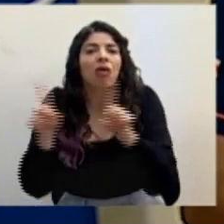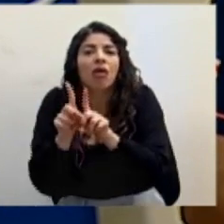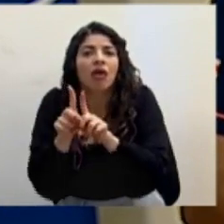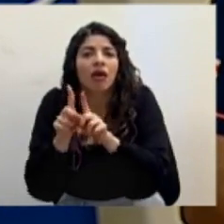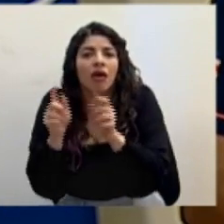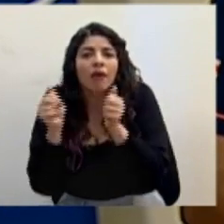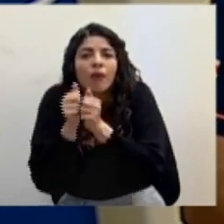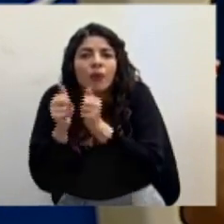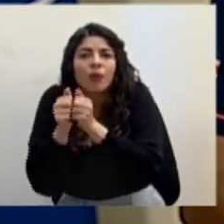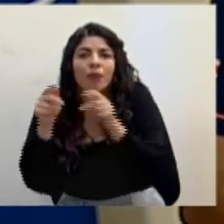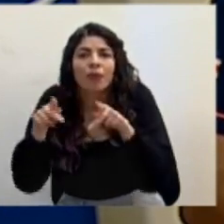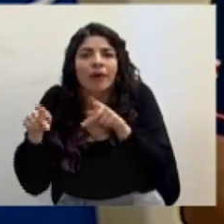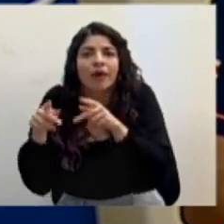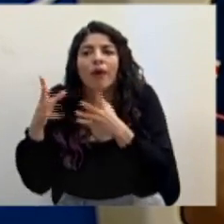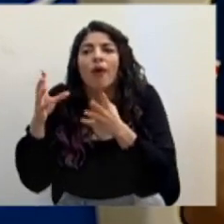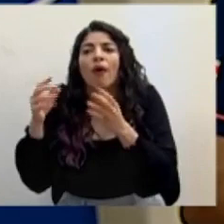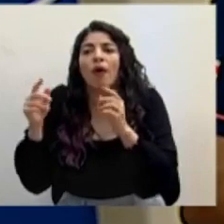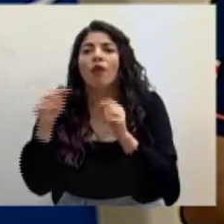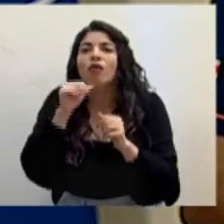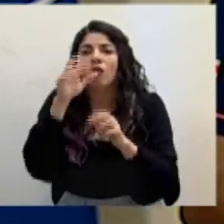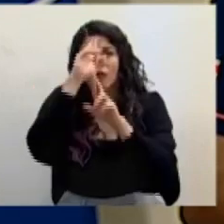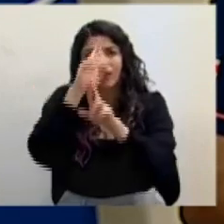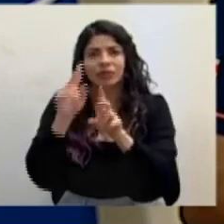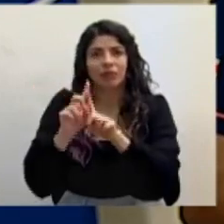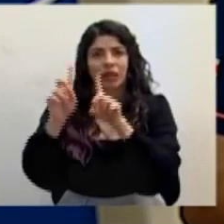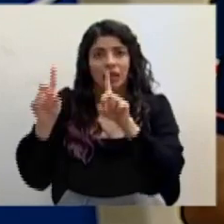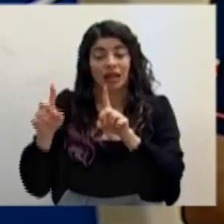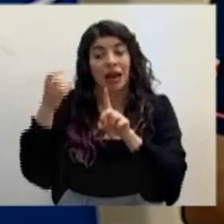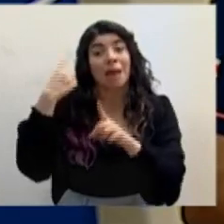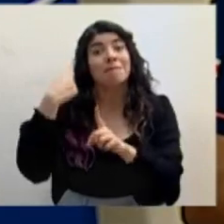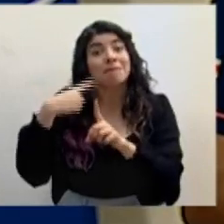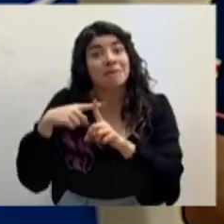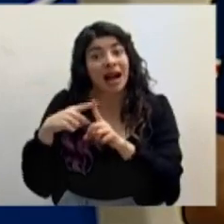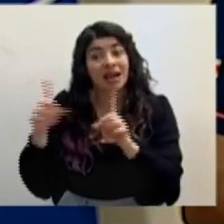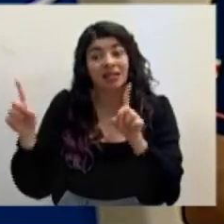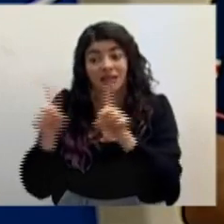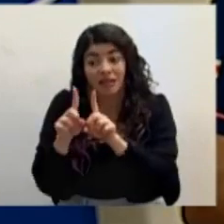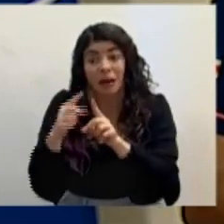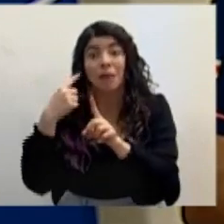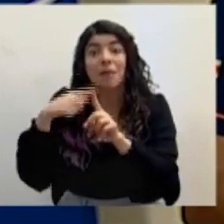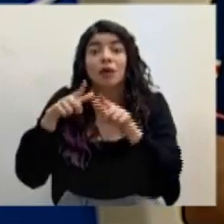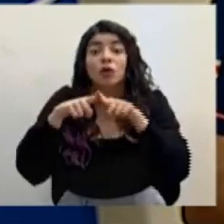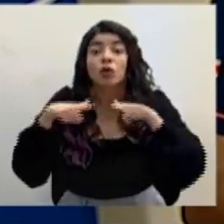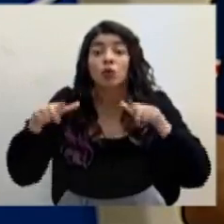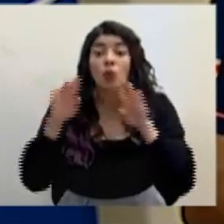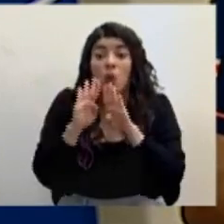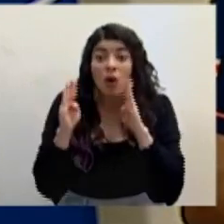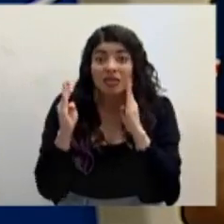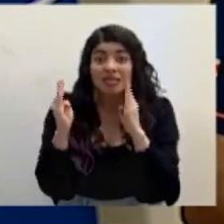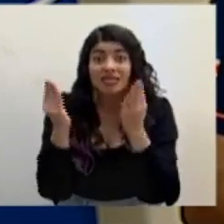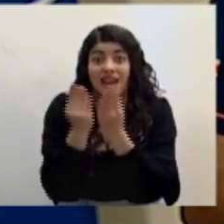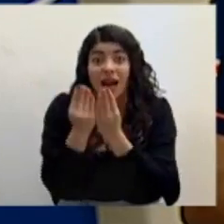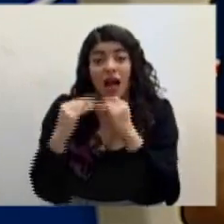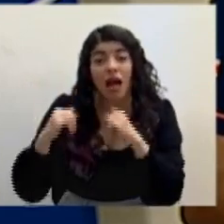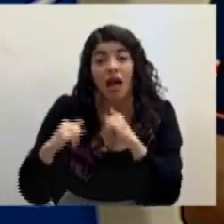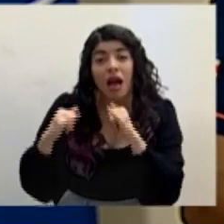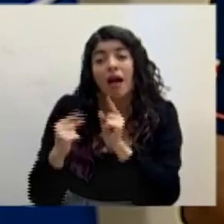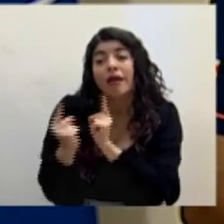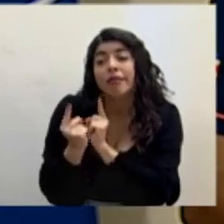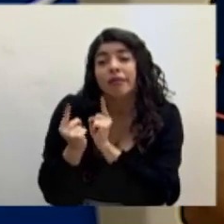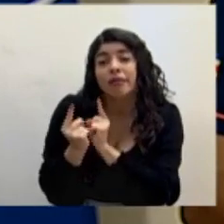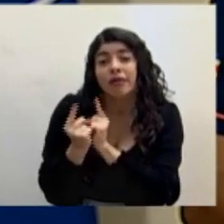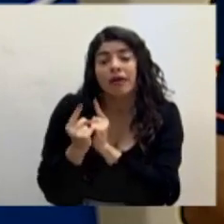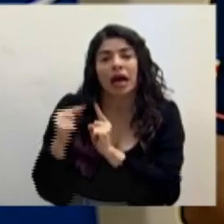eso, ligado a el tiempo de permanencia en lugares cerrados y otros aspectos importantes, hace que pues